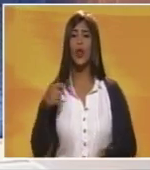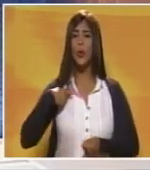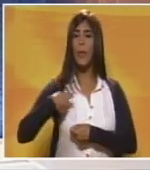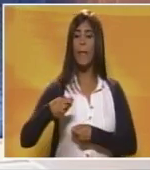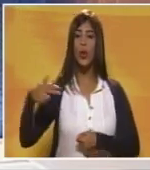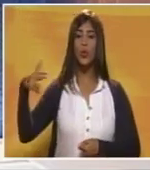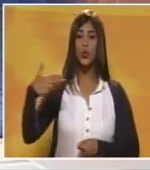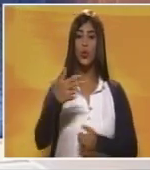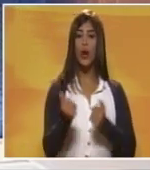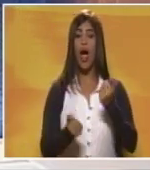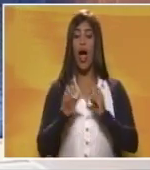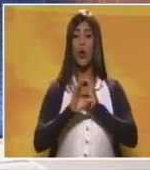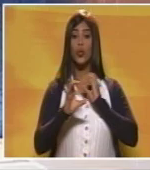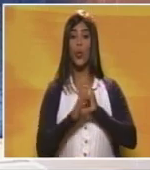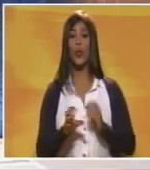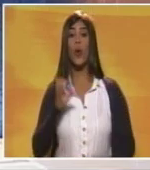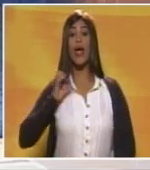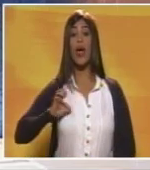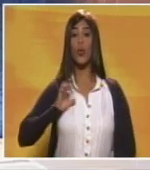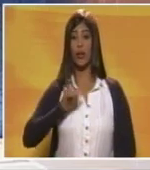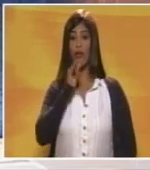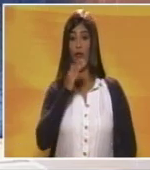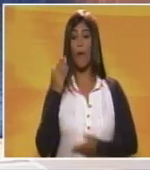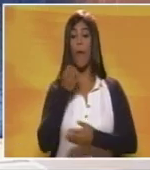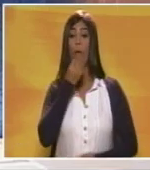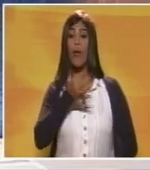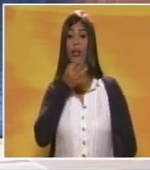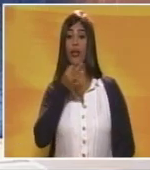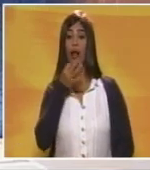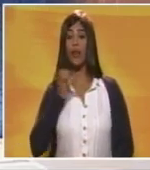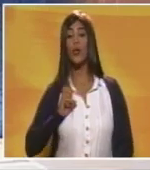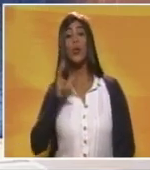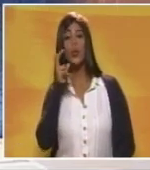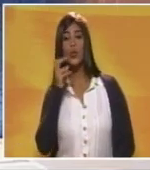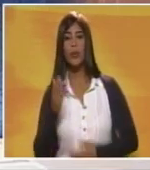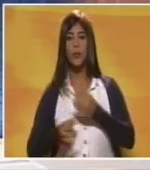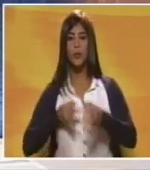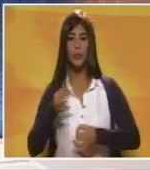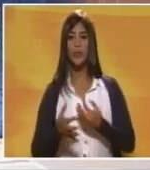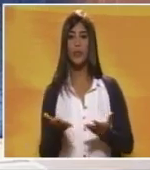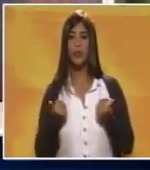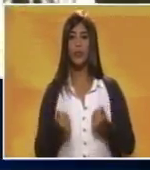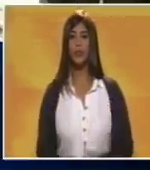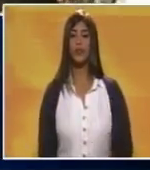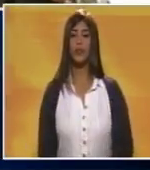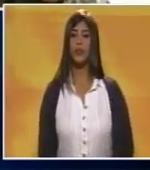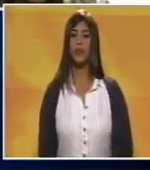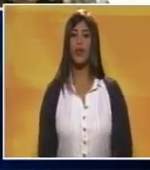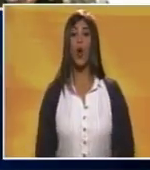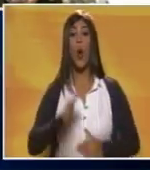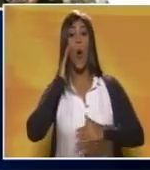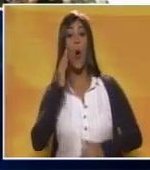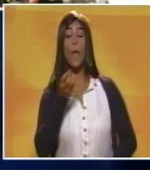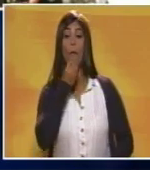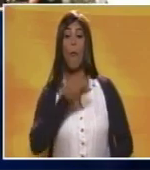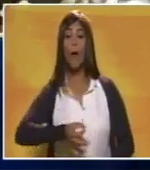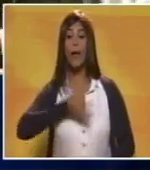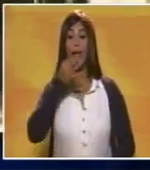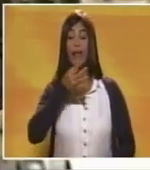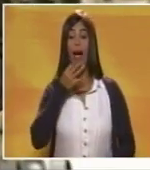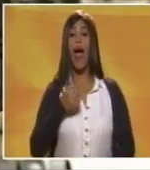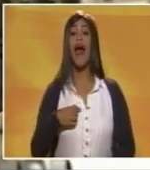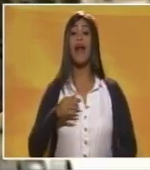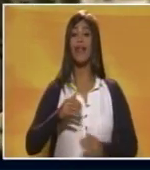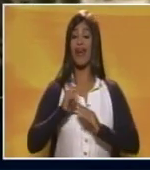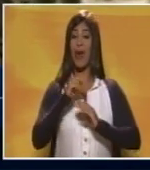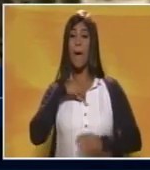de transporte urbano. Euclides Sotillo nos tiene el reporte. Muy buenas tardes, Euclides, te escuchamos. Hola, buenas tardes. Félix